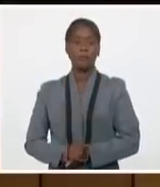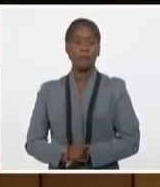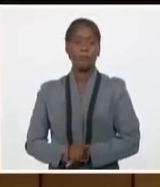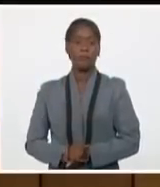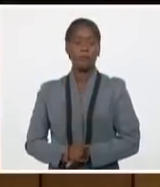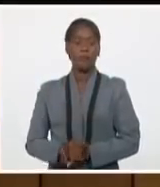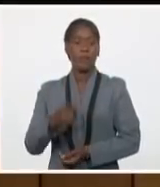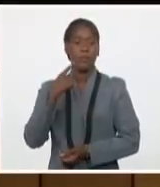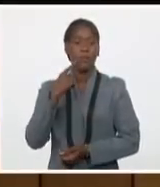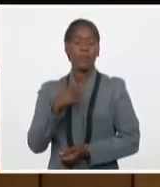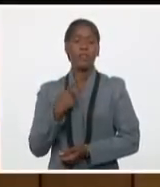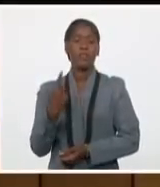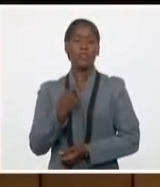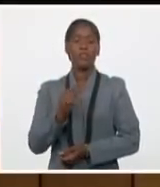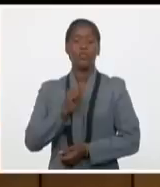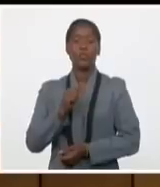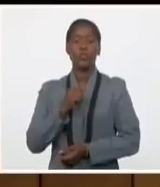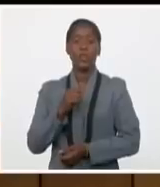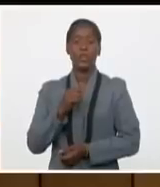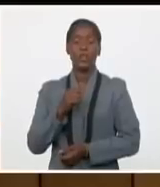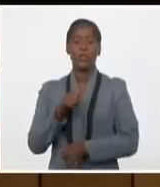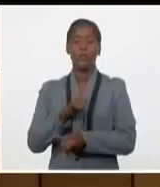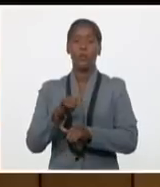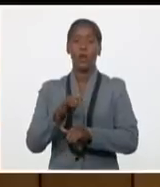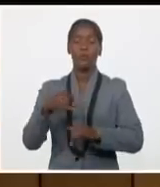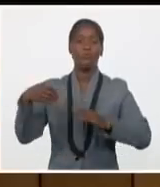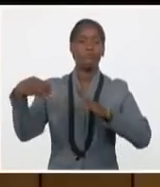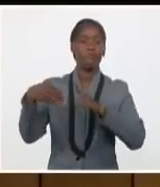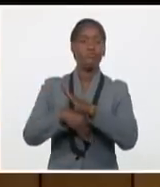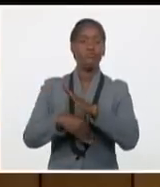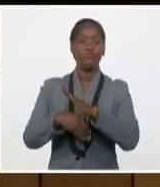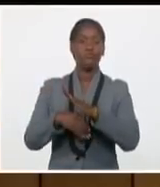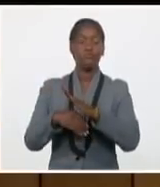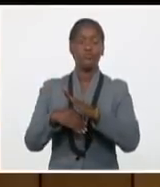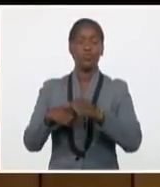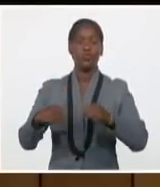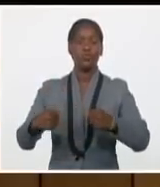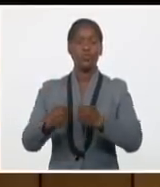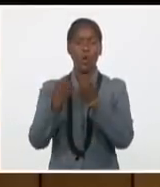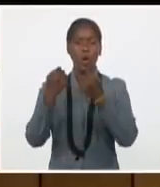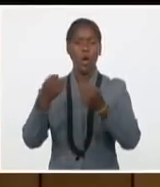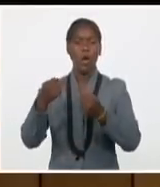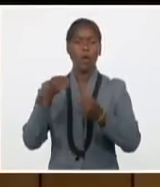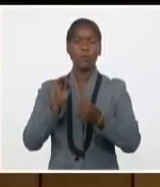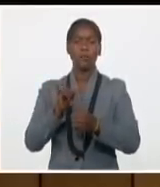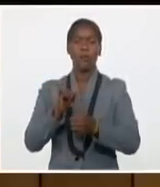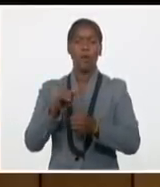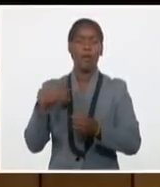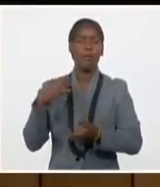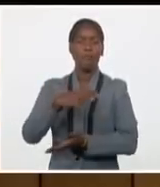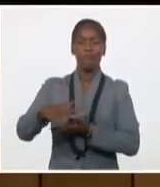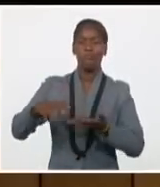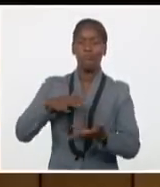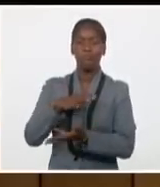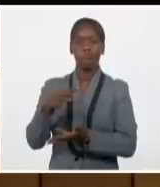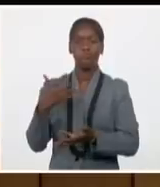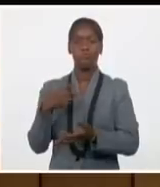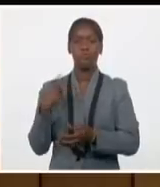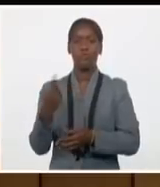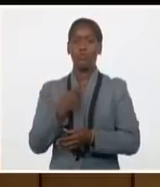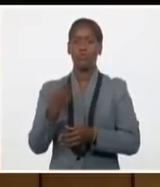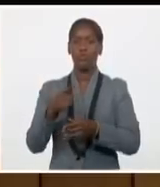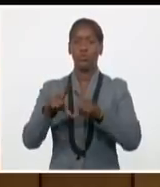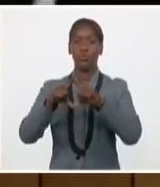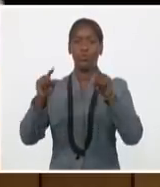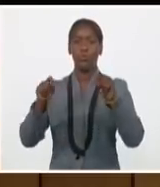de la actividad económica y el caos, con la declarada meta de estrangular al país y provocar